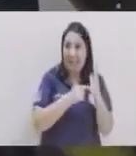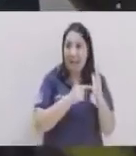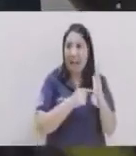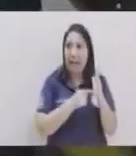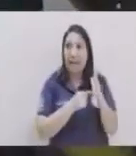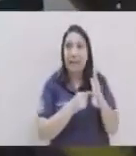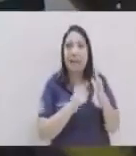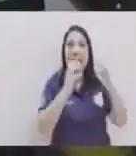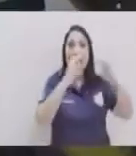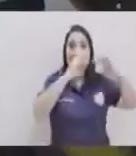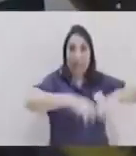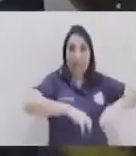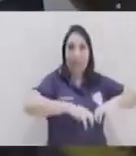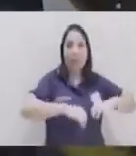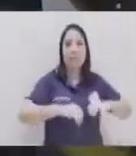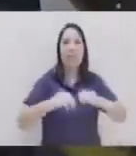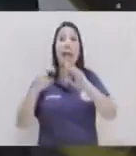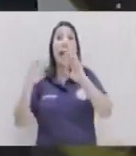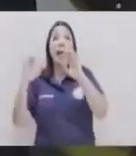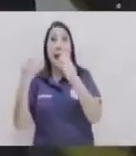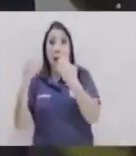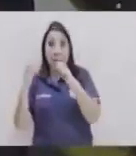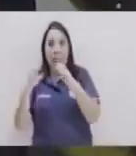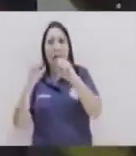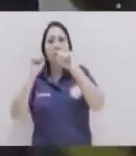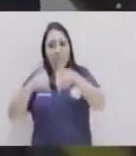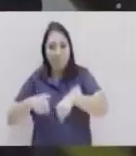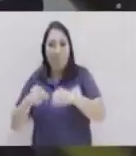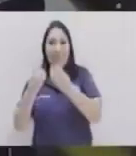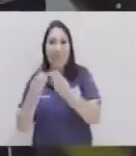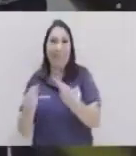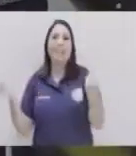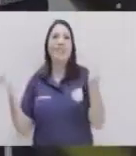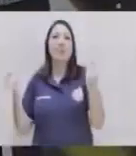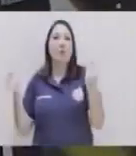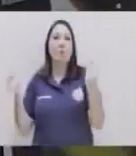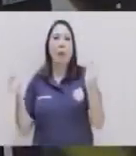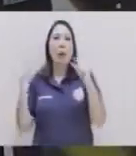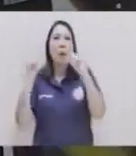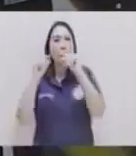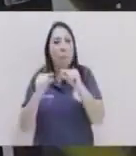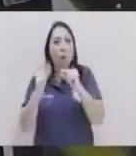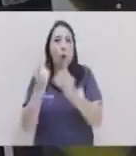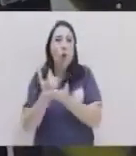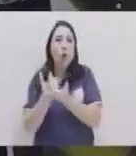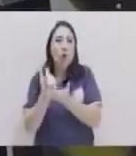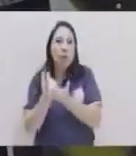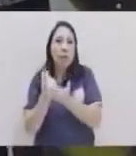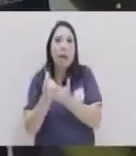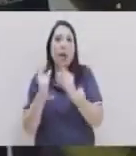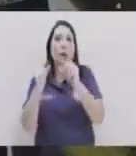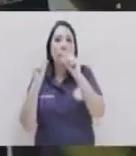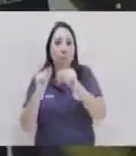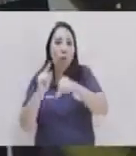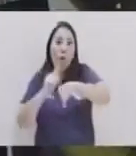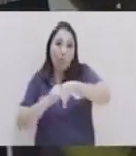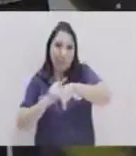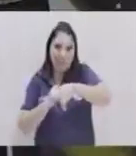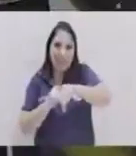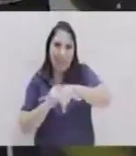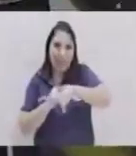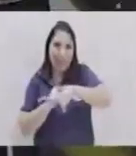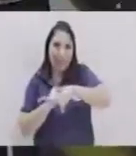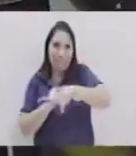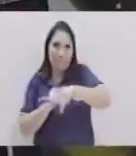una emergencia se puede cubrir o se puede resolver con pocos recursos, con poco menos de